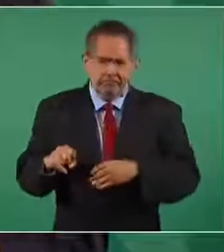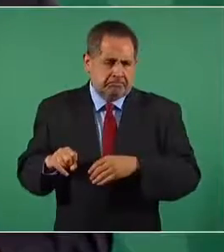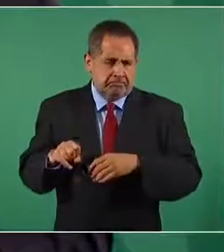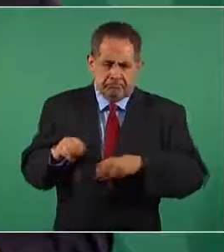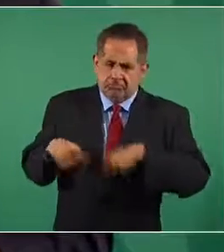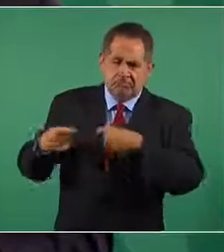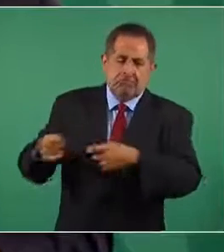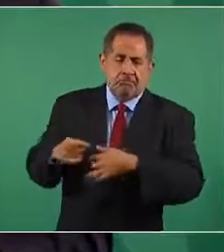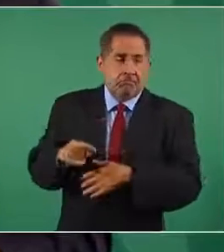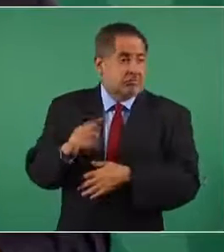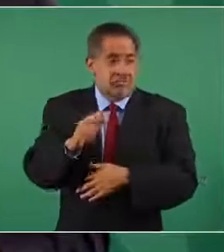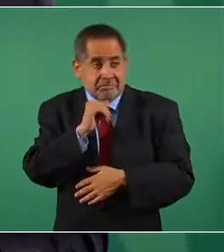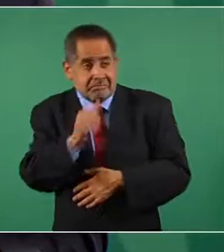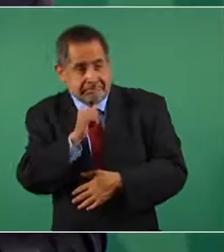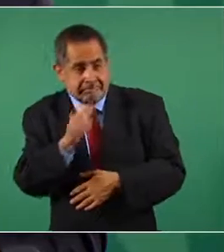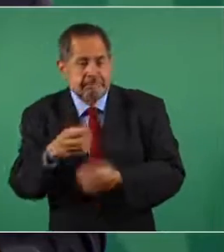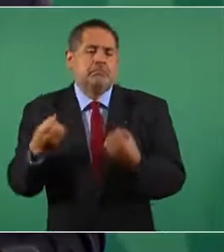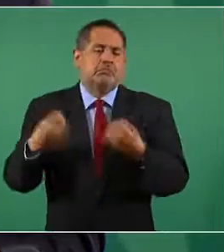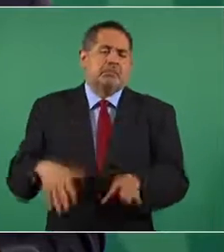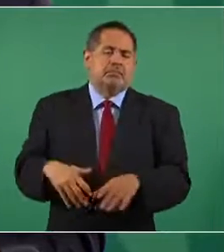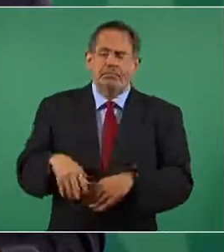se pierden vidas,